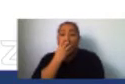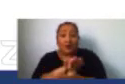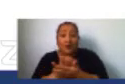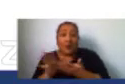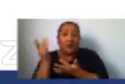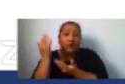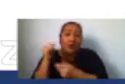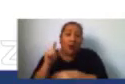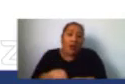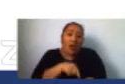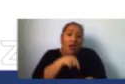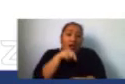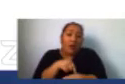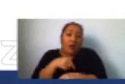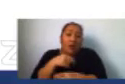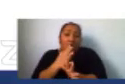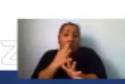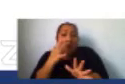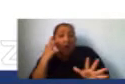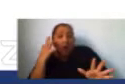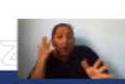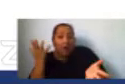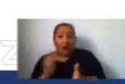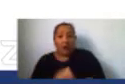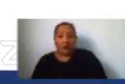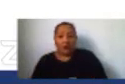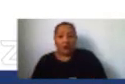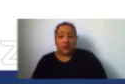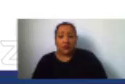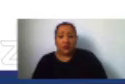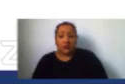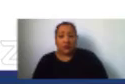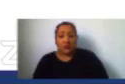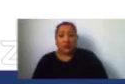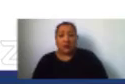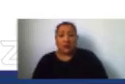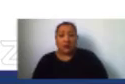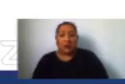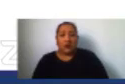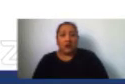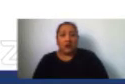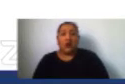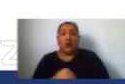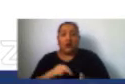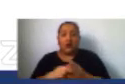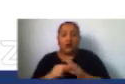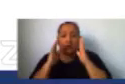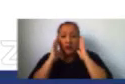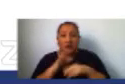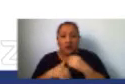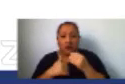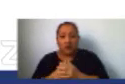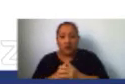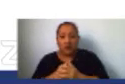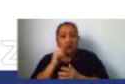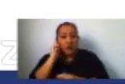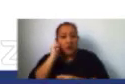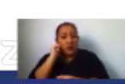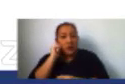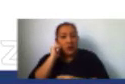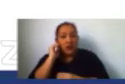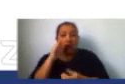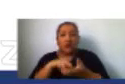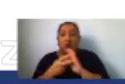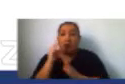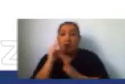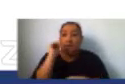largas colas porque solamente atendía una persona en ventanilla, como fue en el Banco de la Nación y